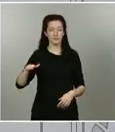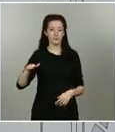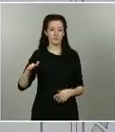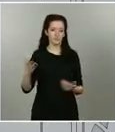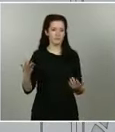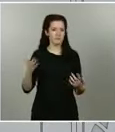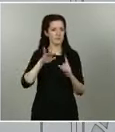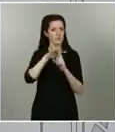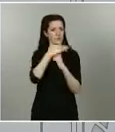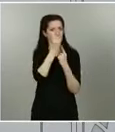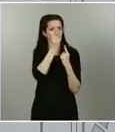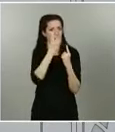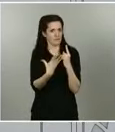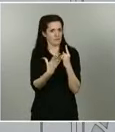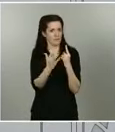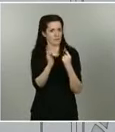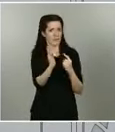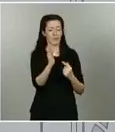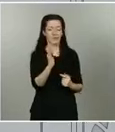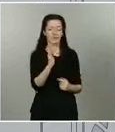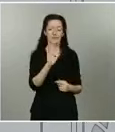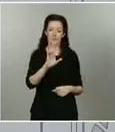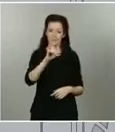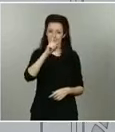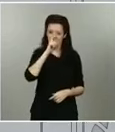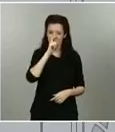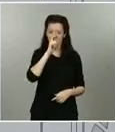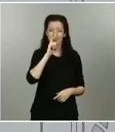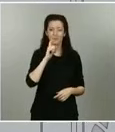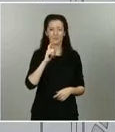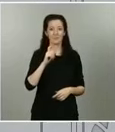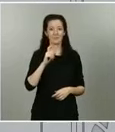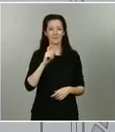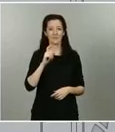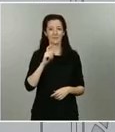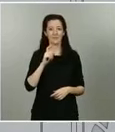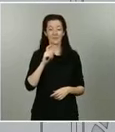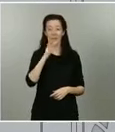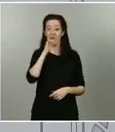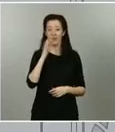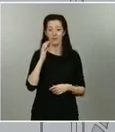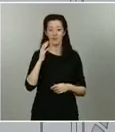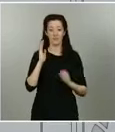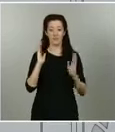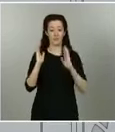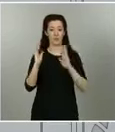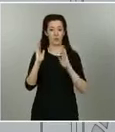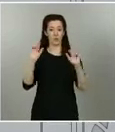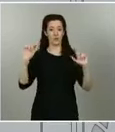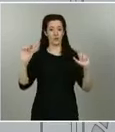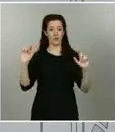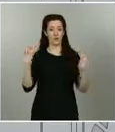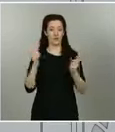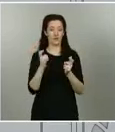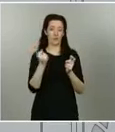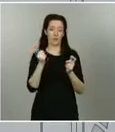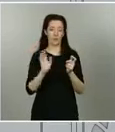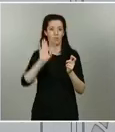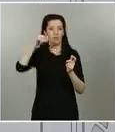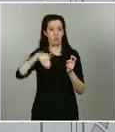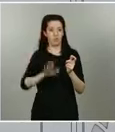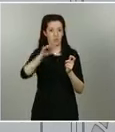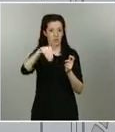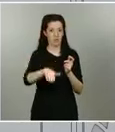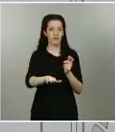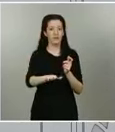también, pero recuerden que siempre hay esas oscilaciones en este proceso de bajada y que en concreto los fallecidos se